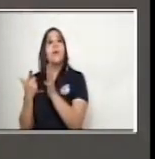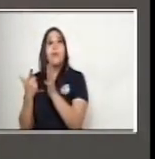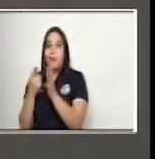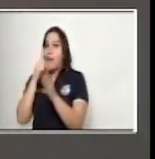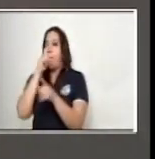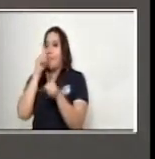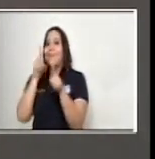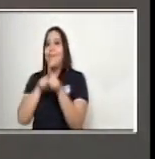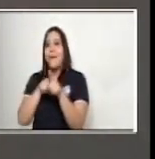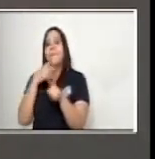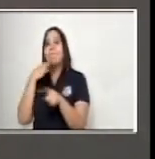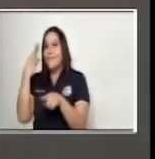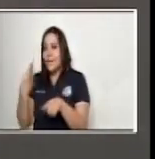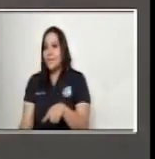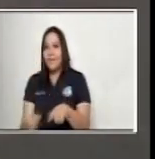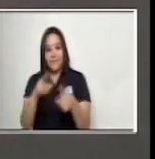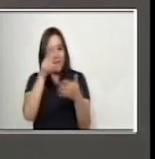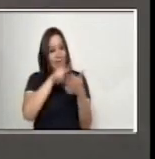es verdadera.